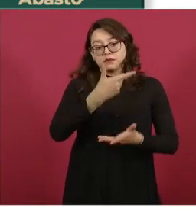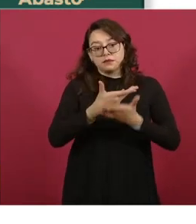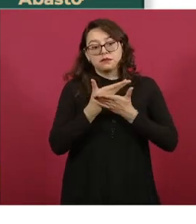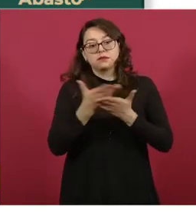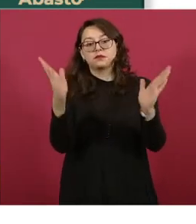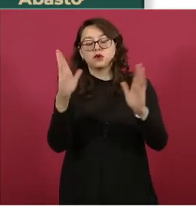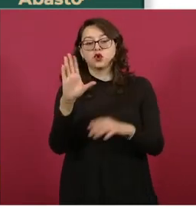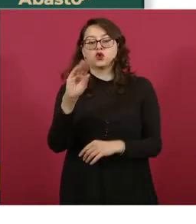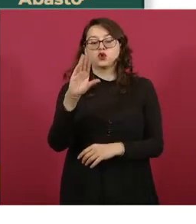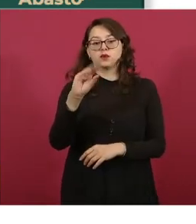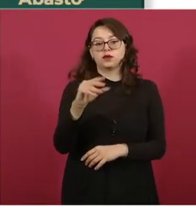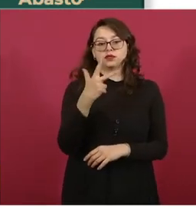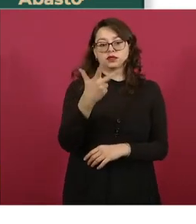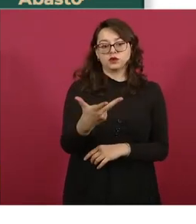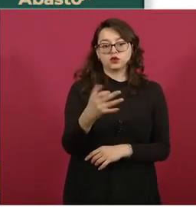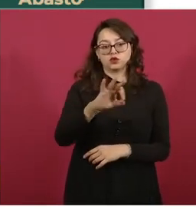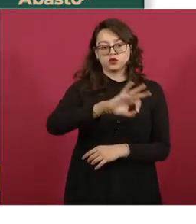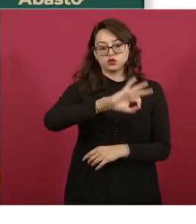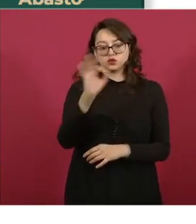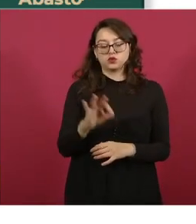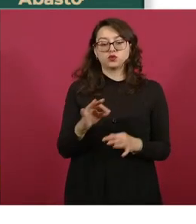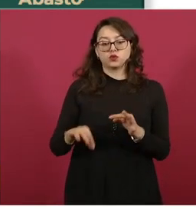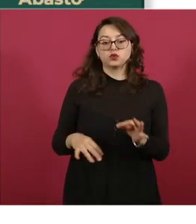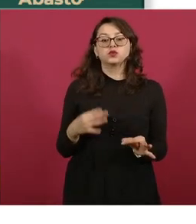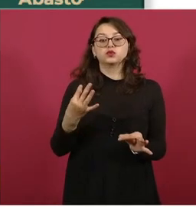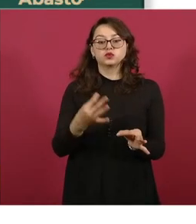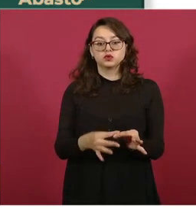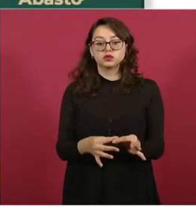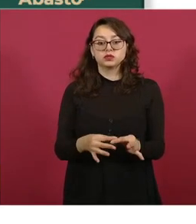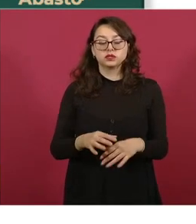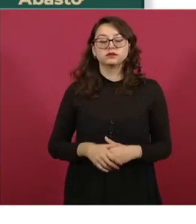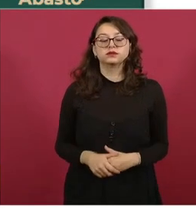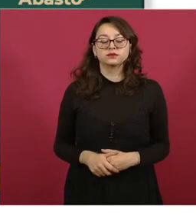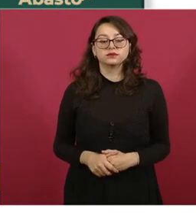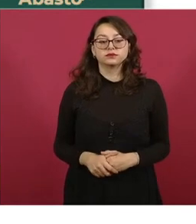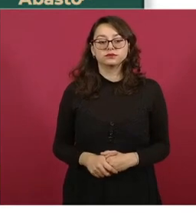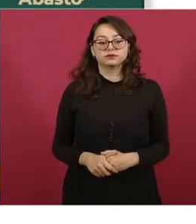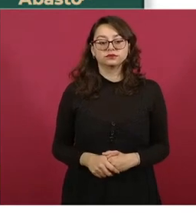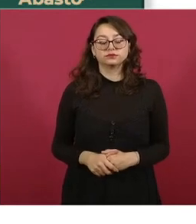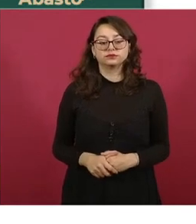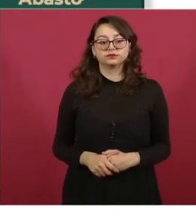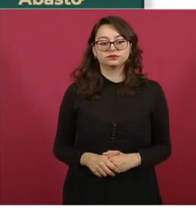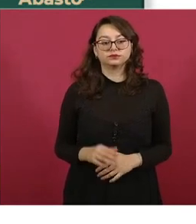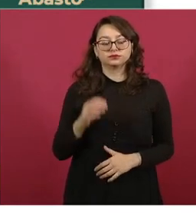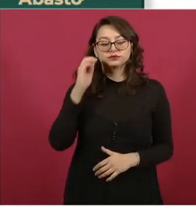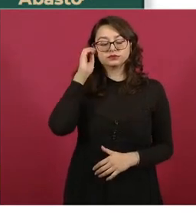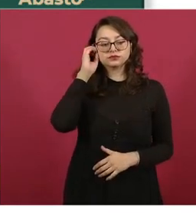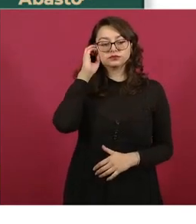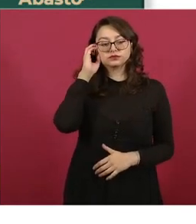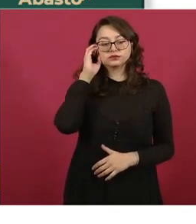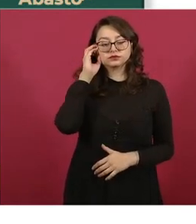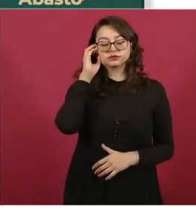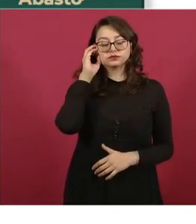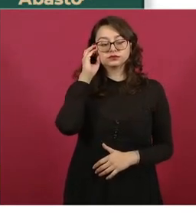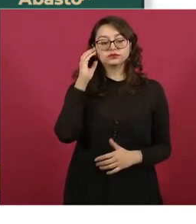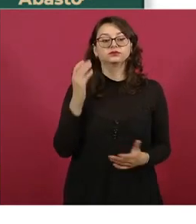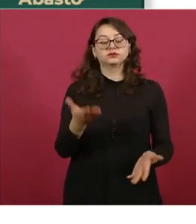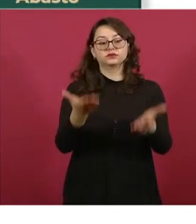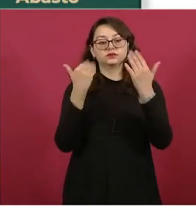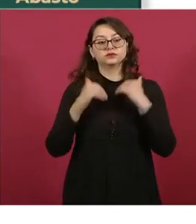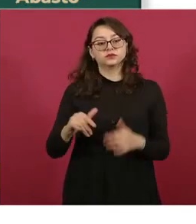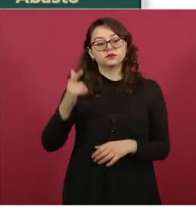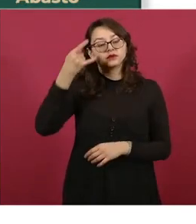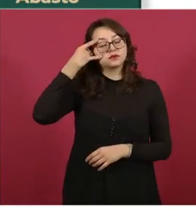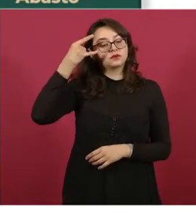el 98% en los 19 hospitales sin bienestar de Sonora, donde ya está el SAI instalado. En el caso de